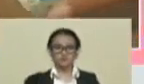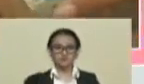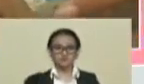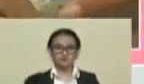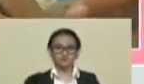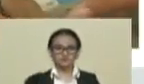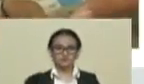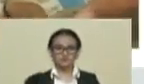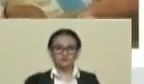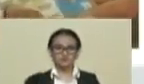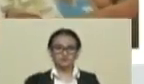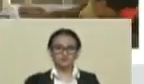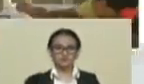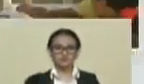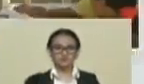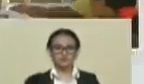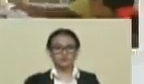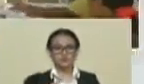Gabriel de Televisión Austria.